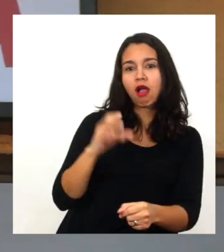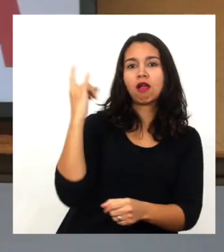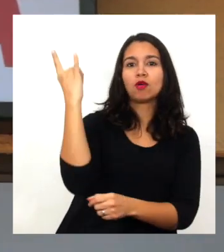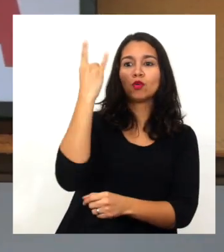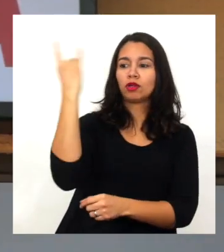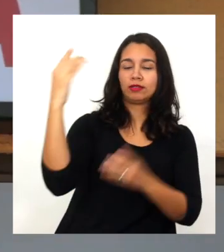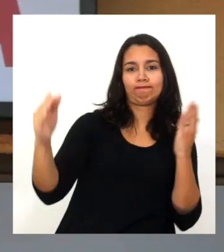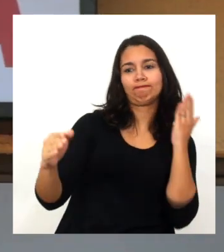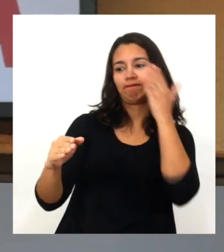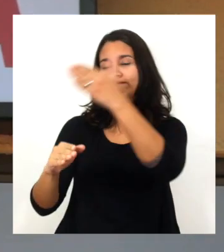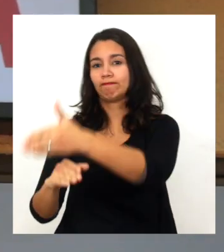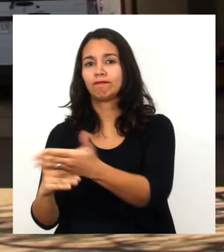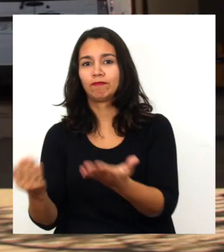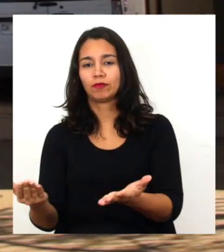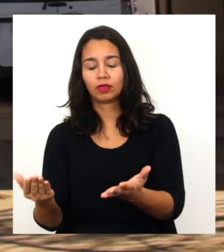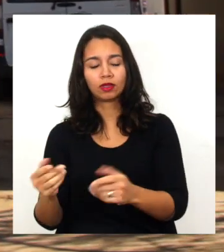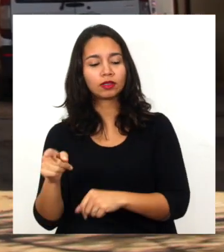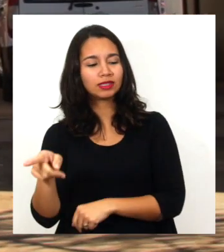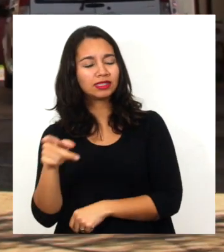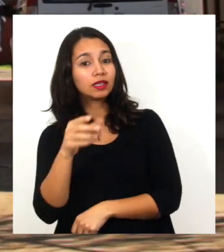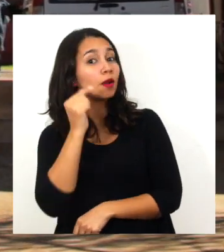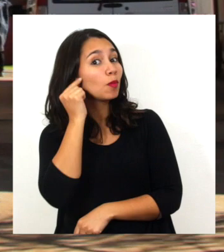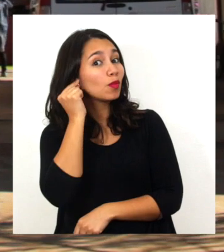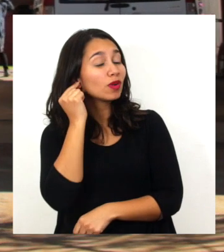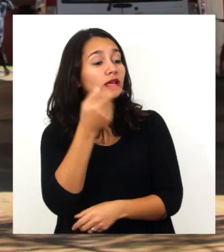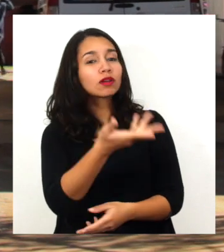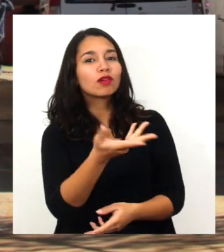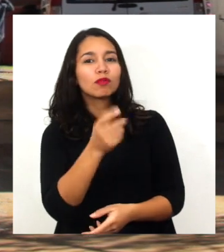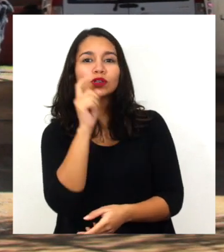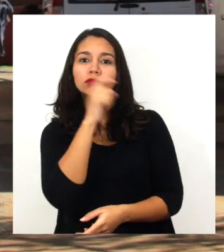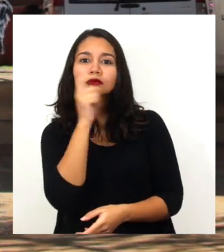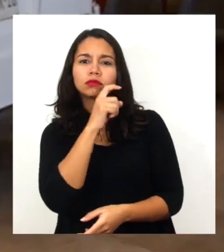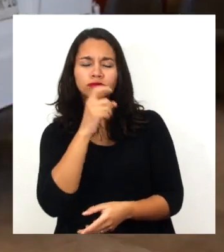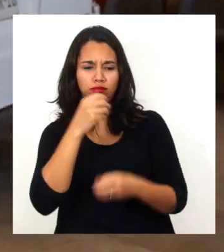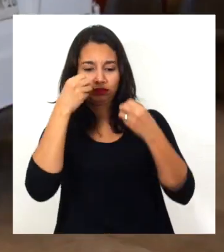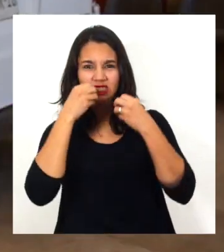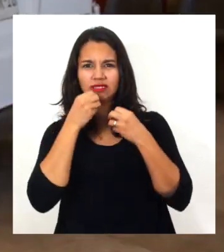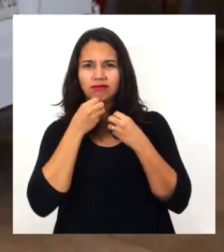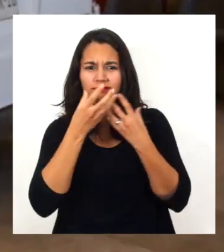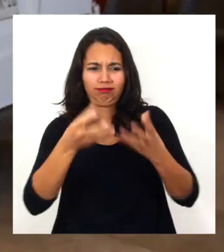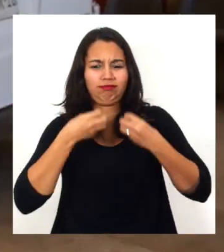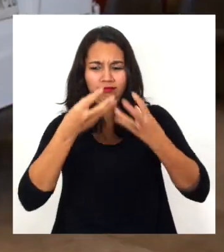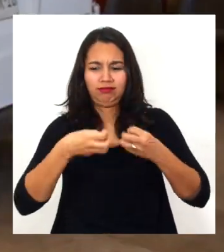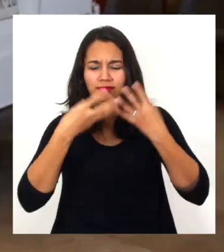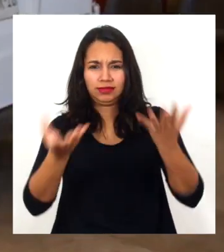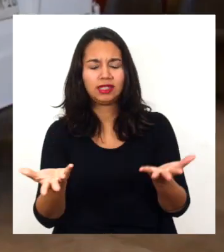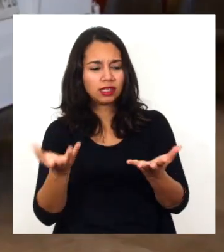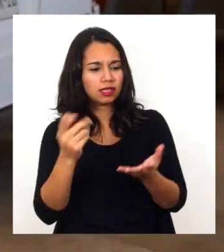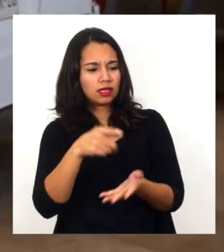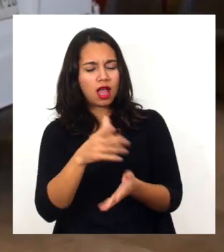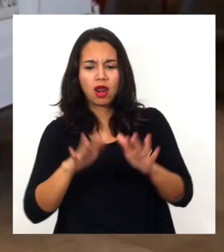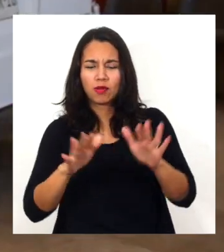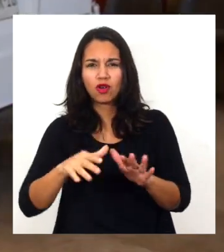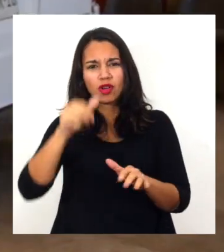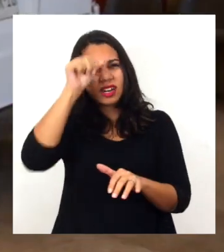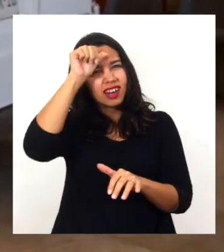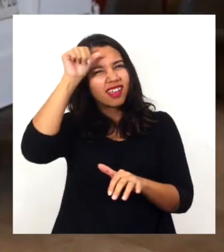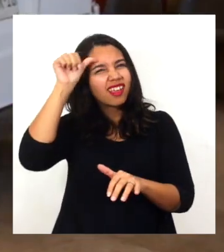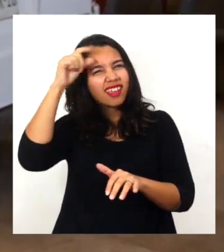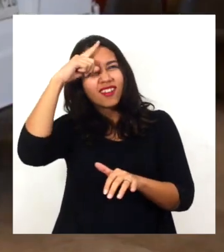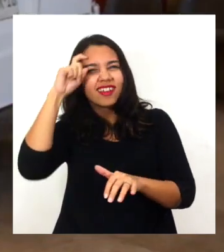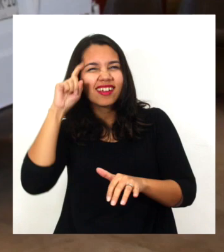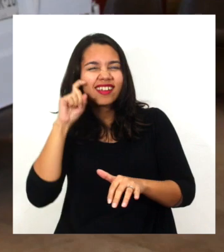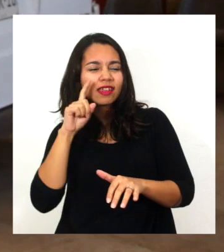consultorio. La paciente venía completamente ensangrentada, pensando que era un accidente, la empezamos a limpiar para identificar de dónde venía el